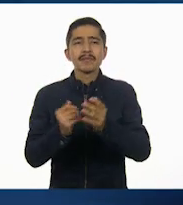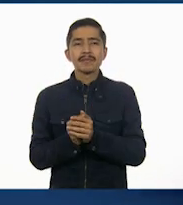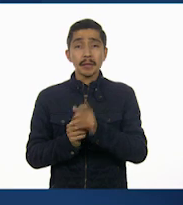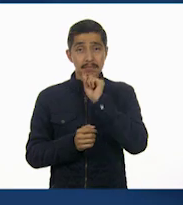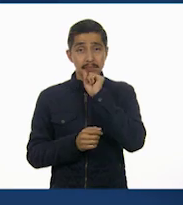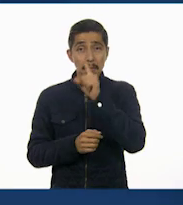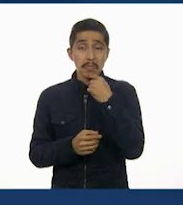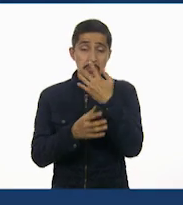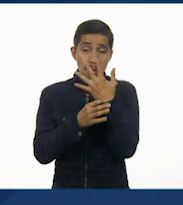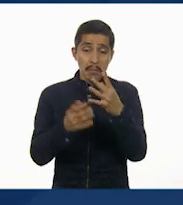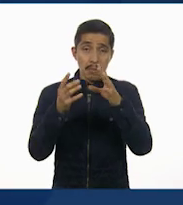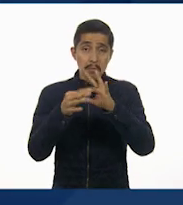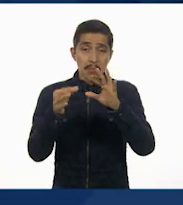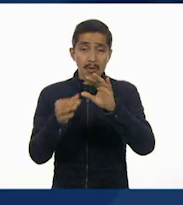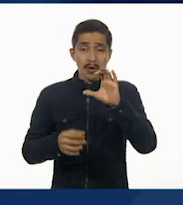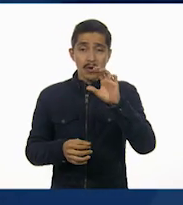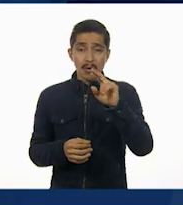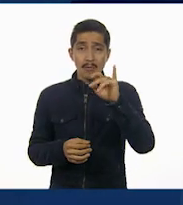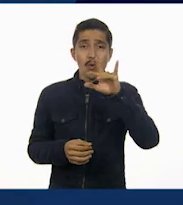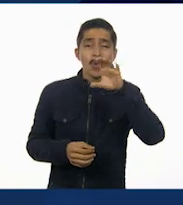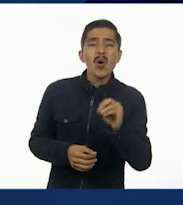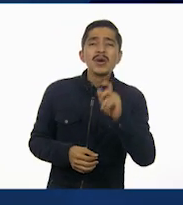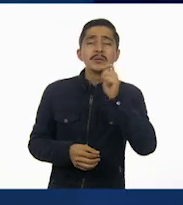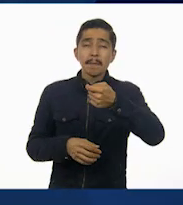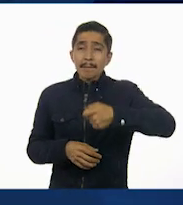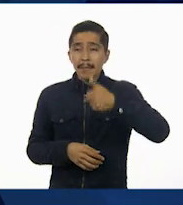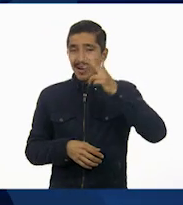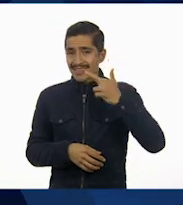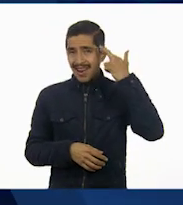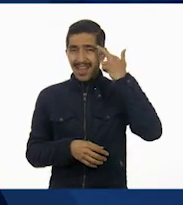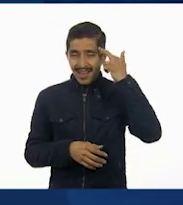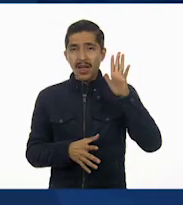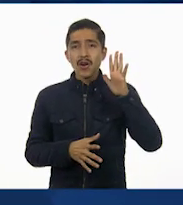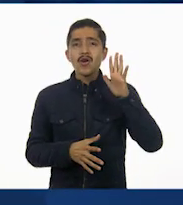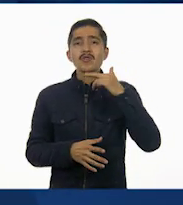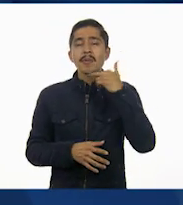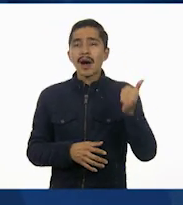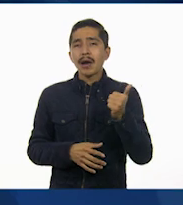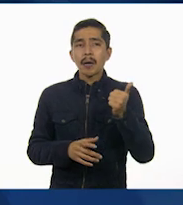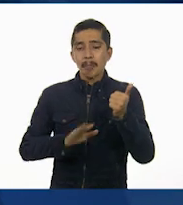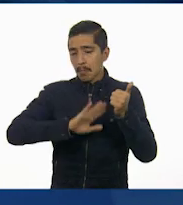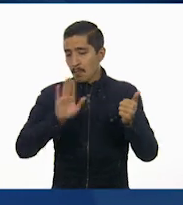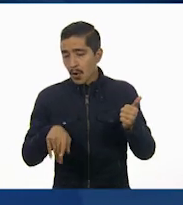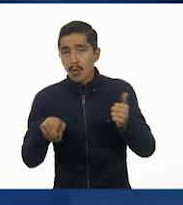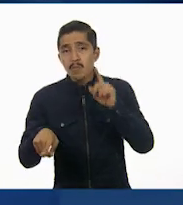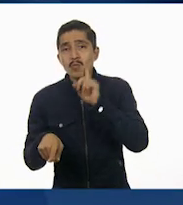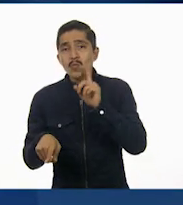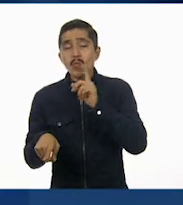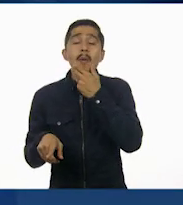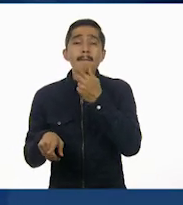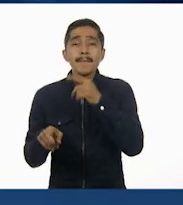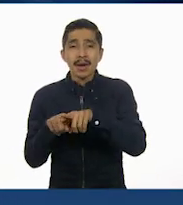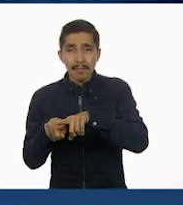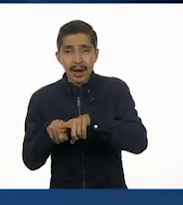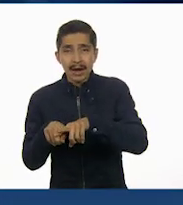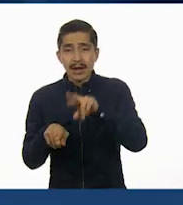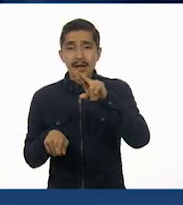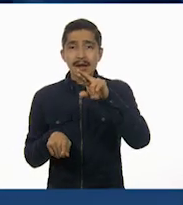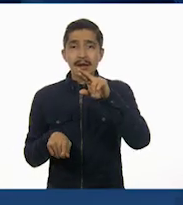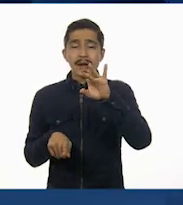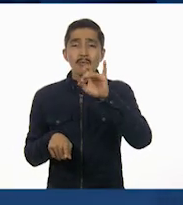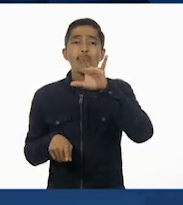También se cuenta que Rómulo se convirtió en el primer rey romano al dar muerte a su hermano Remo, quien lo había desafiado